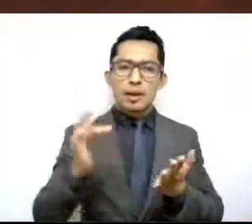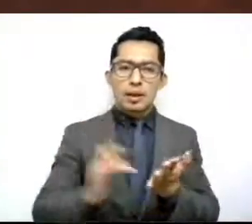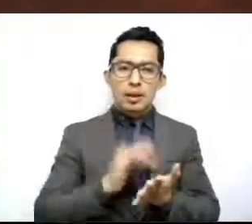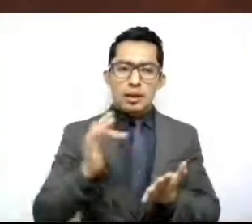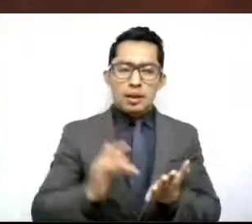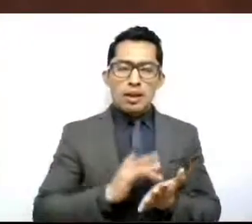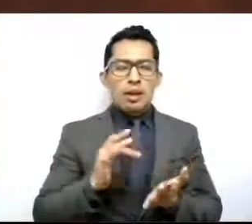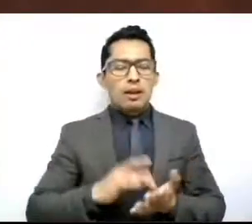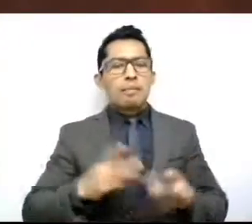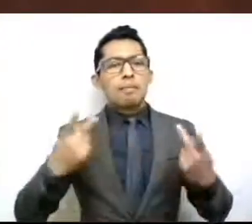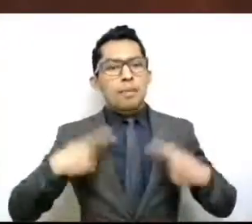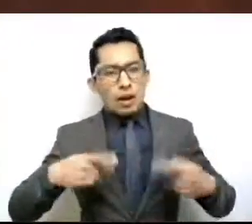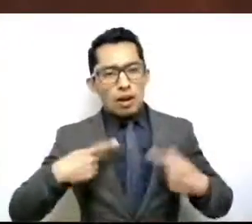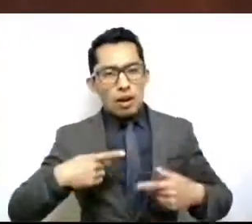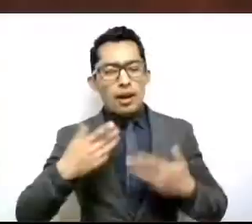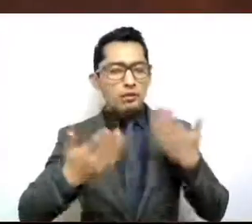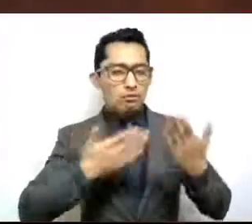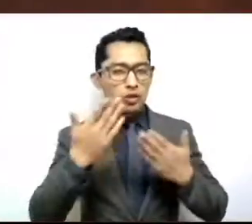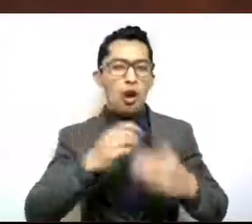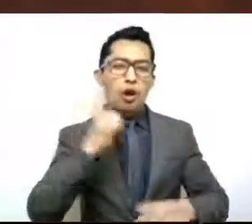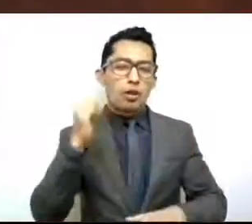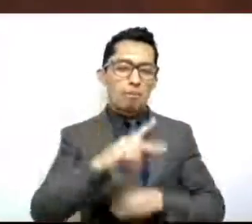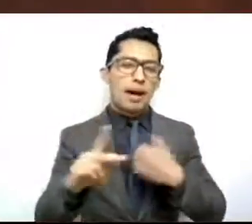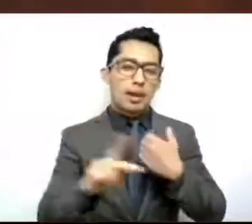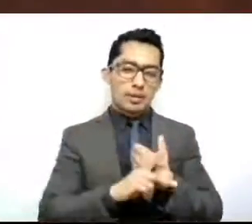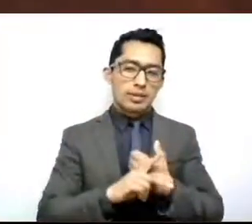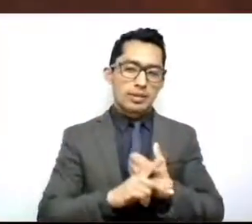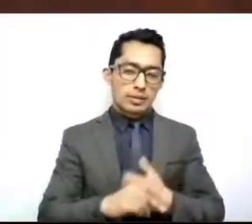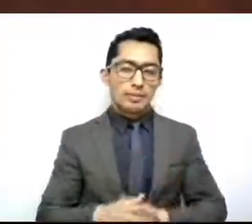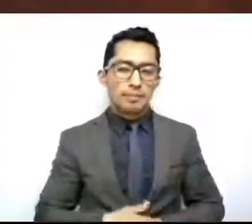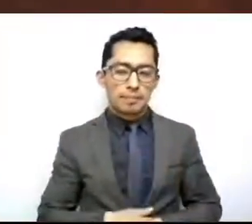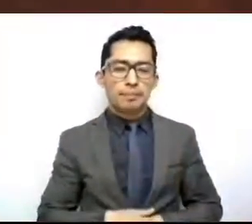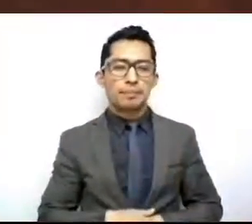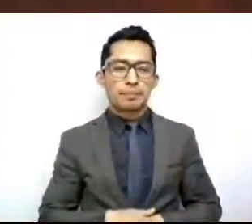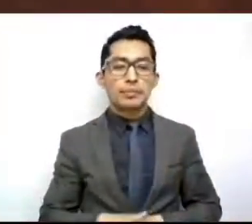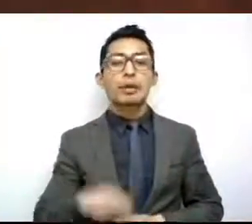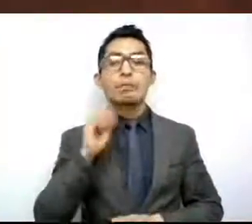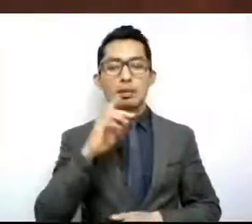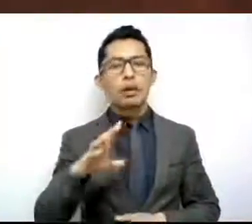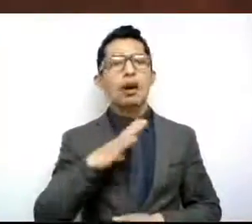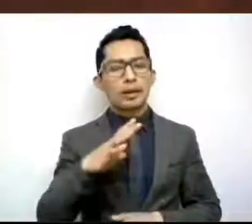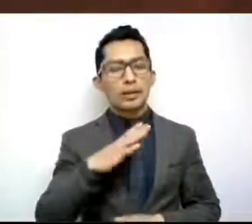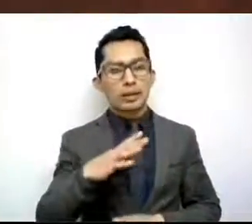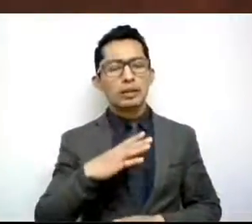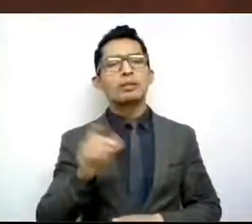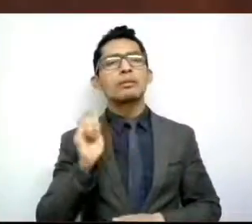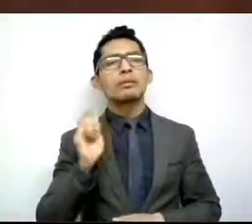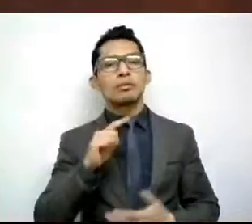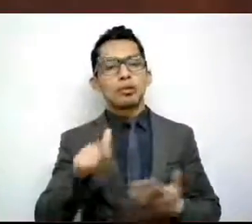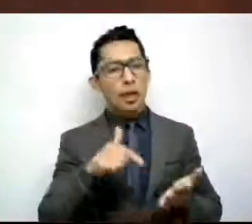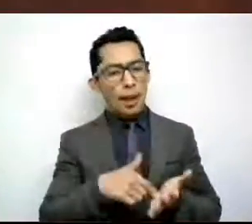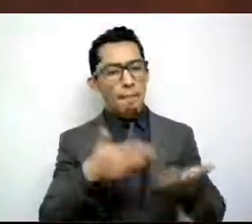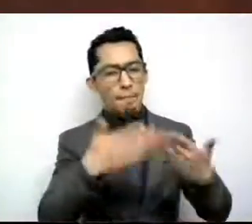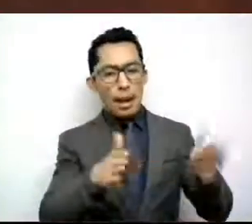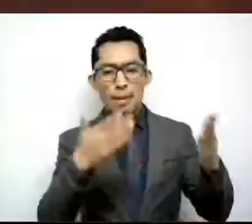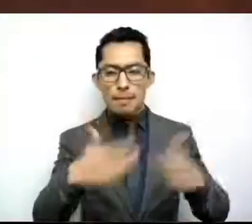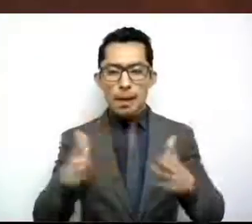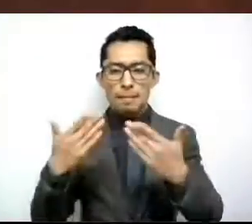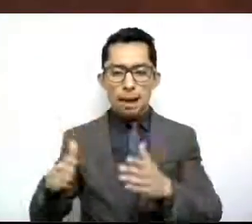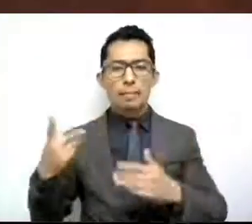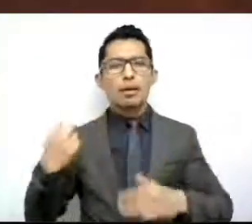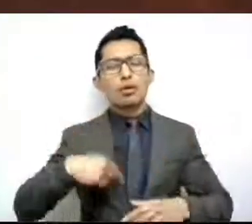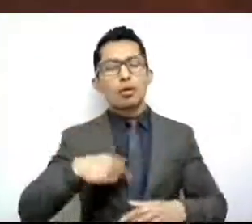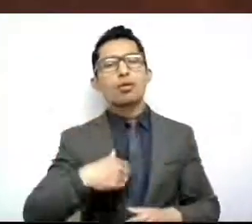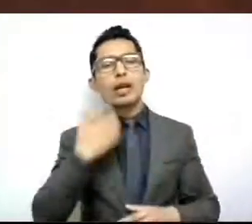personas que estudian en el extranjero. También hay recuperación de espacios públicos para los que queremos